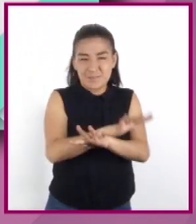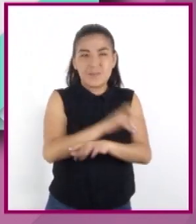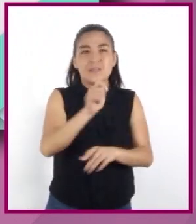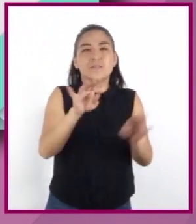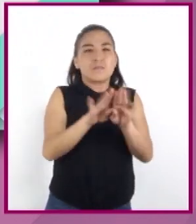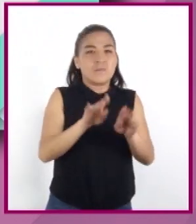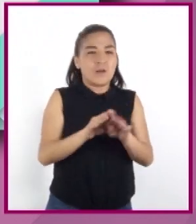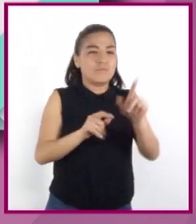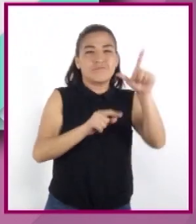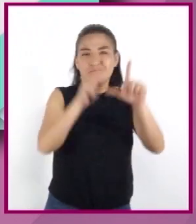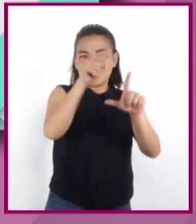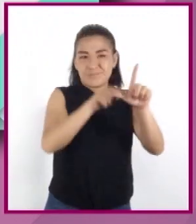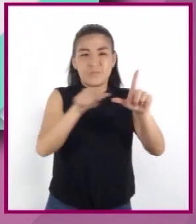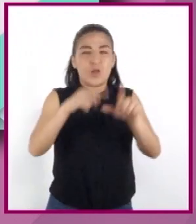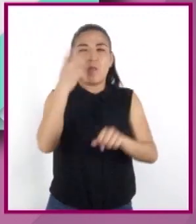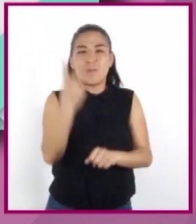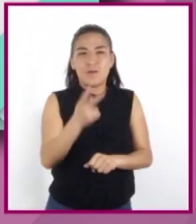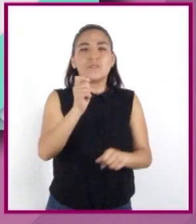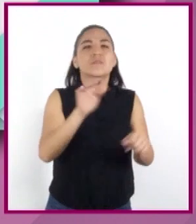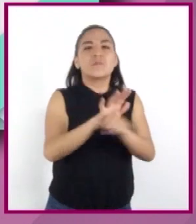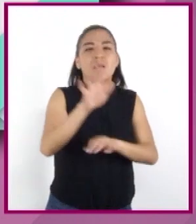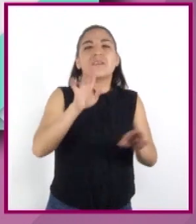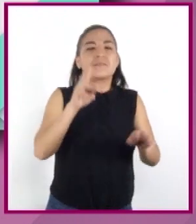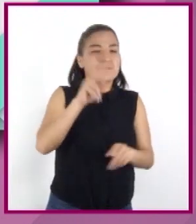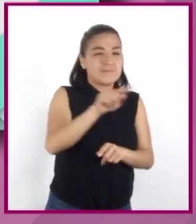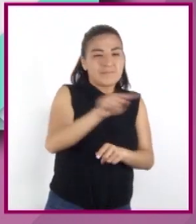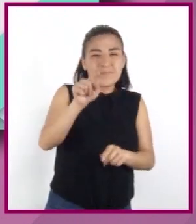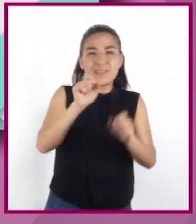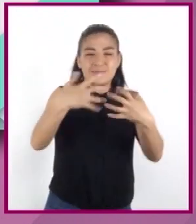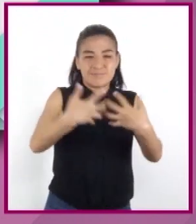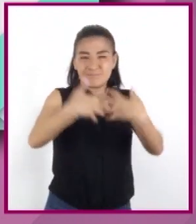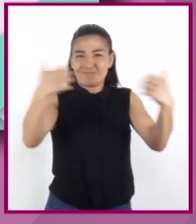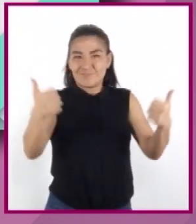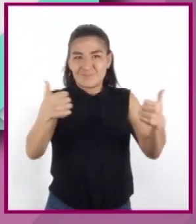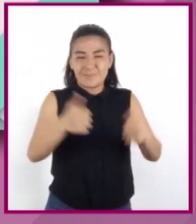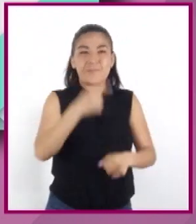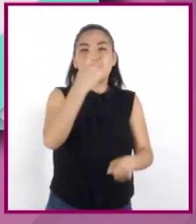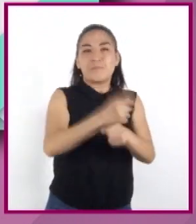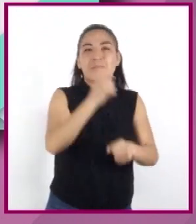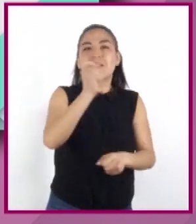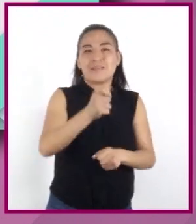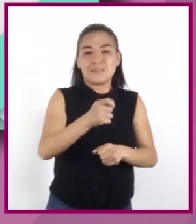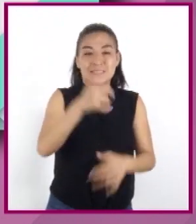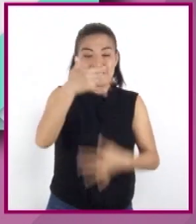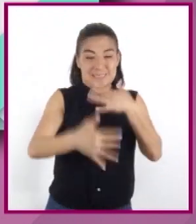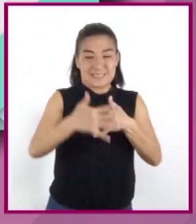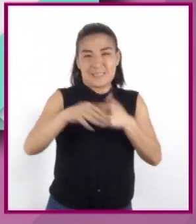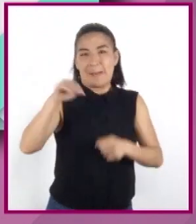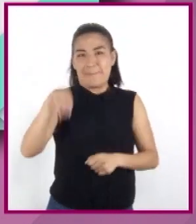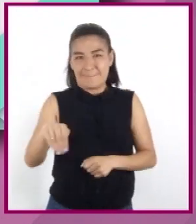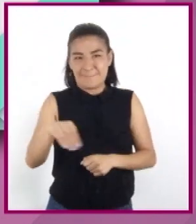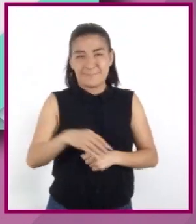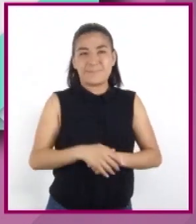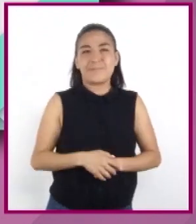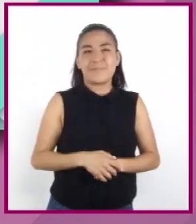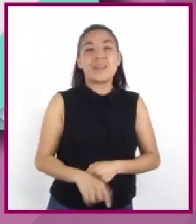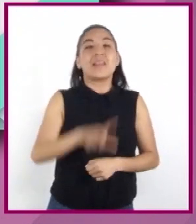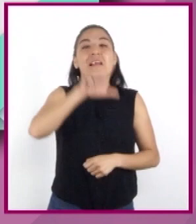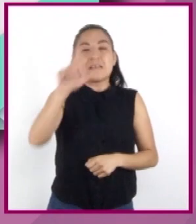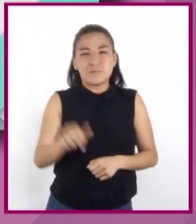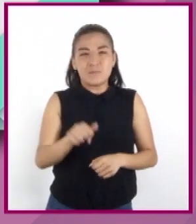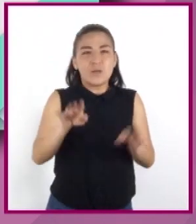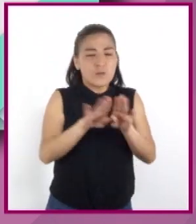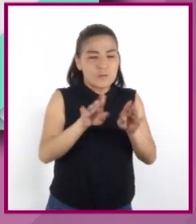coordenadas y contamos la distancia que los separa. Primero en las ordenadas, que es 15 metros. Después contamos